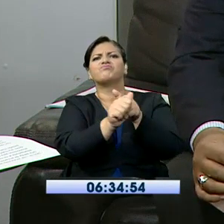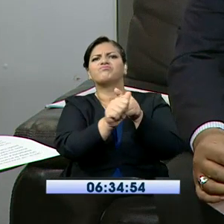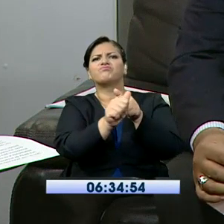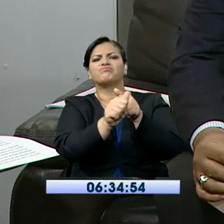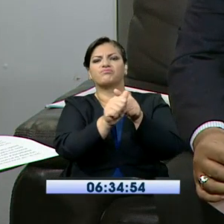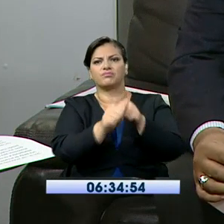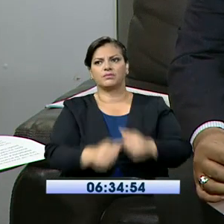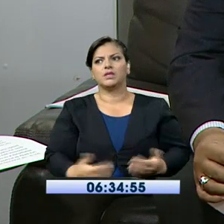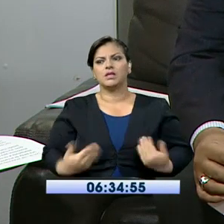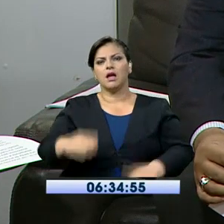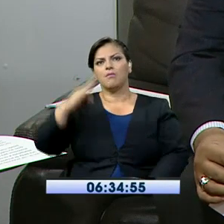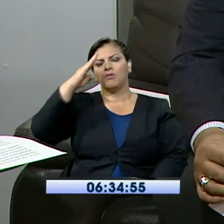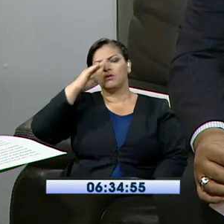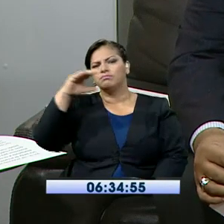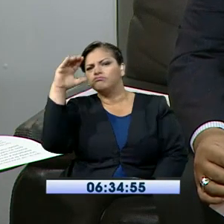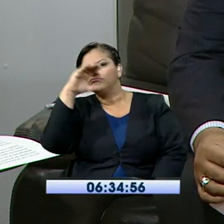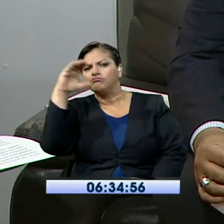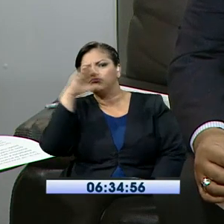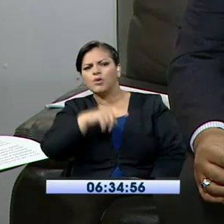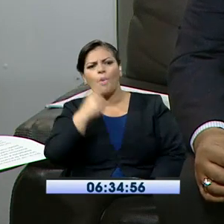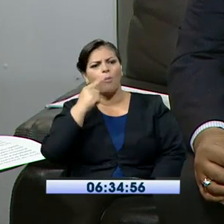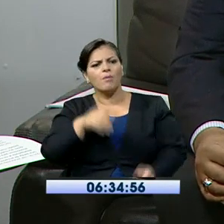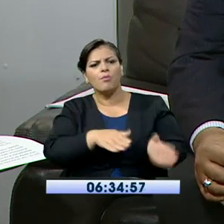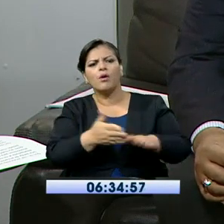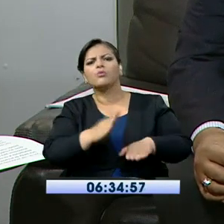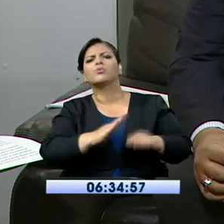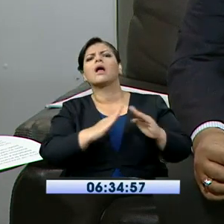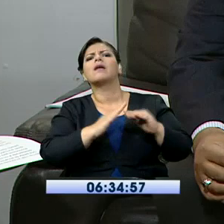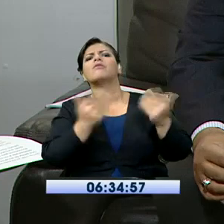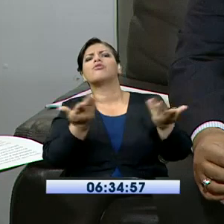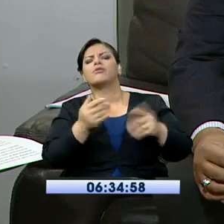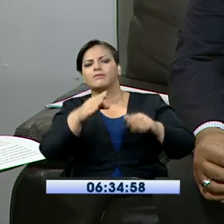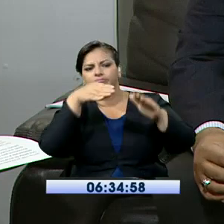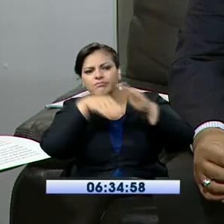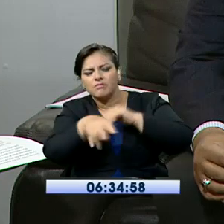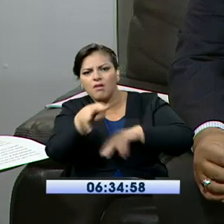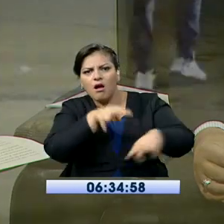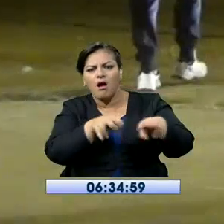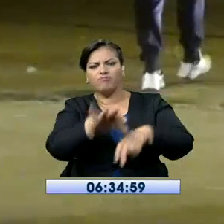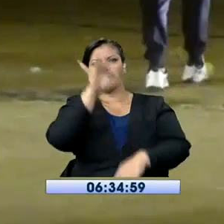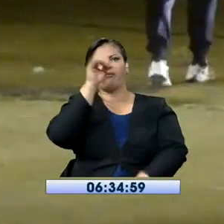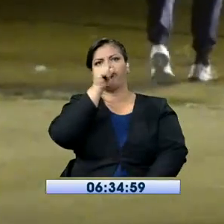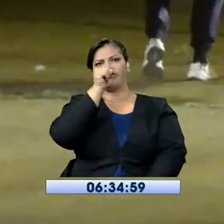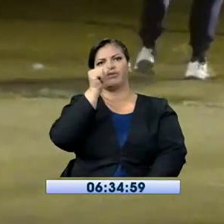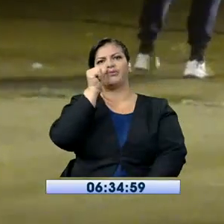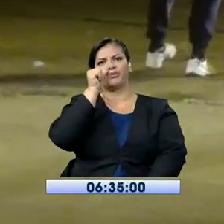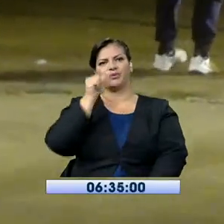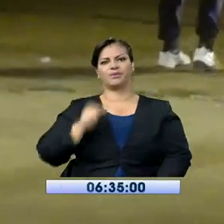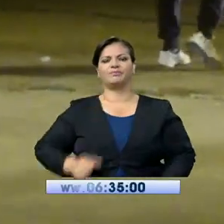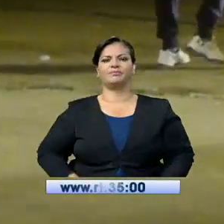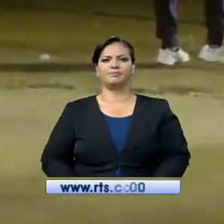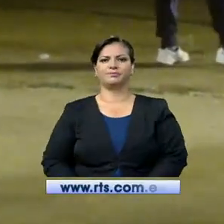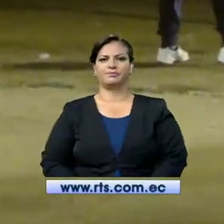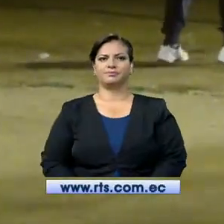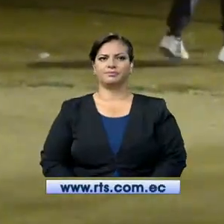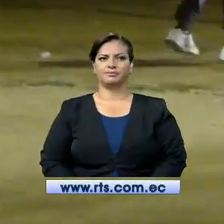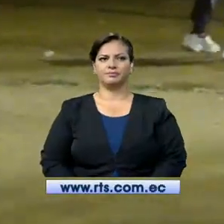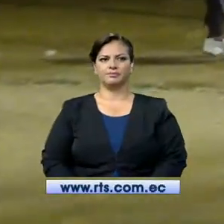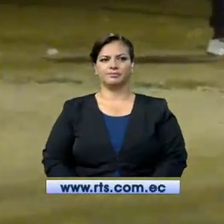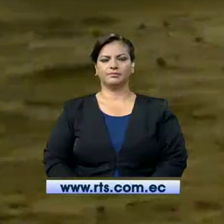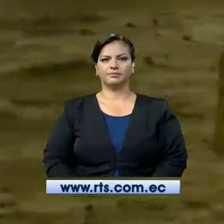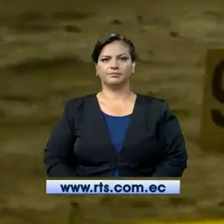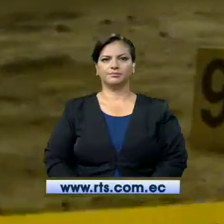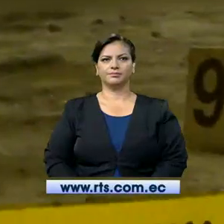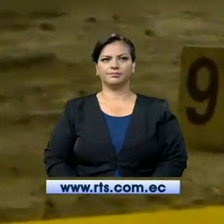encontró sustancias sujetas a fiscalización. Veamos. Un hombre